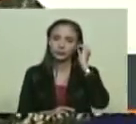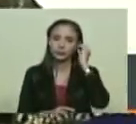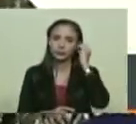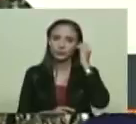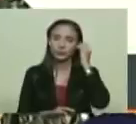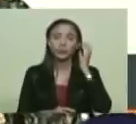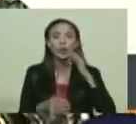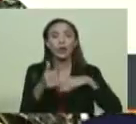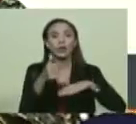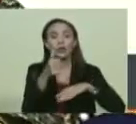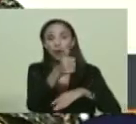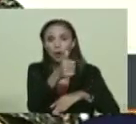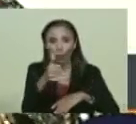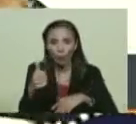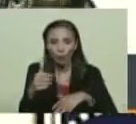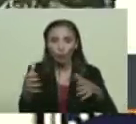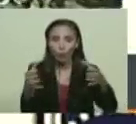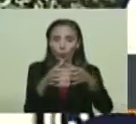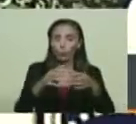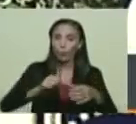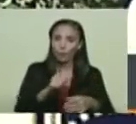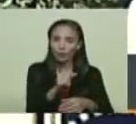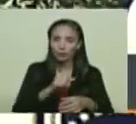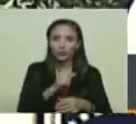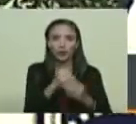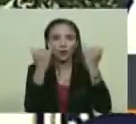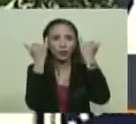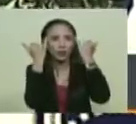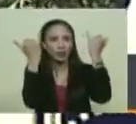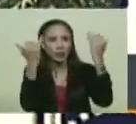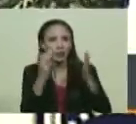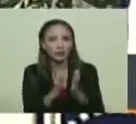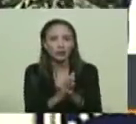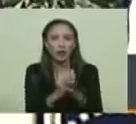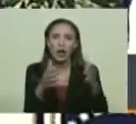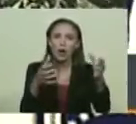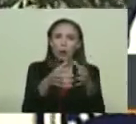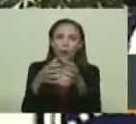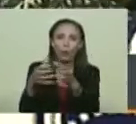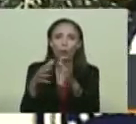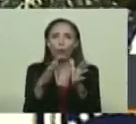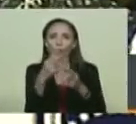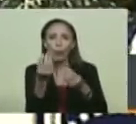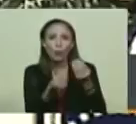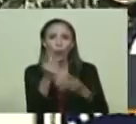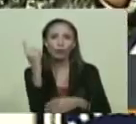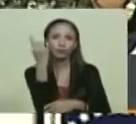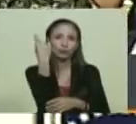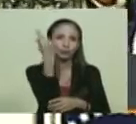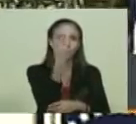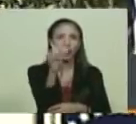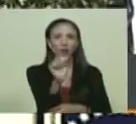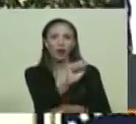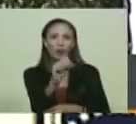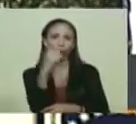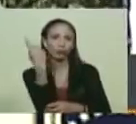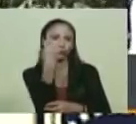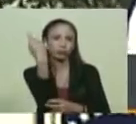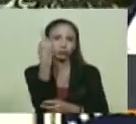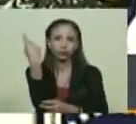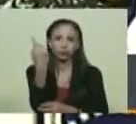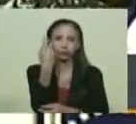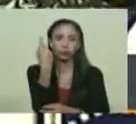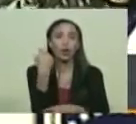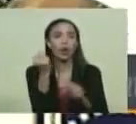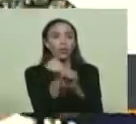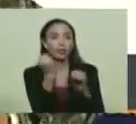fuerza policial, con su inteligencia, con su capacidad de patrullaje y con su capacidad de acción